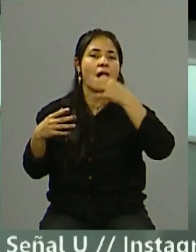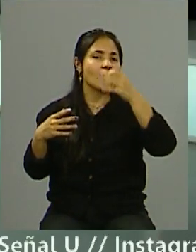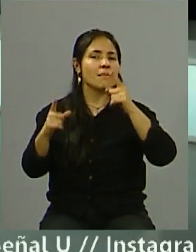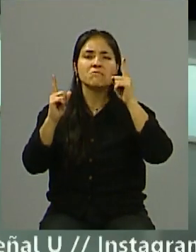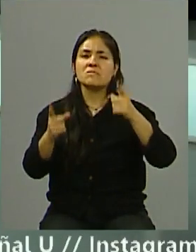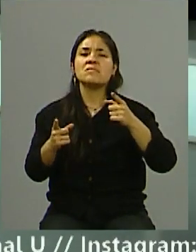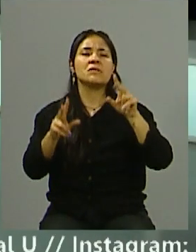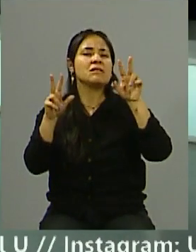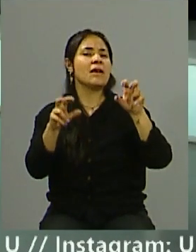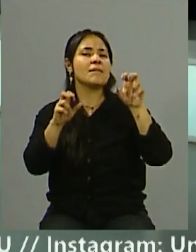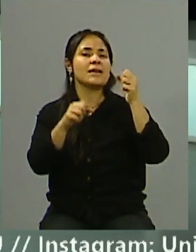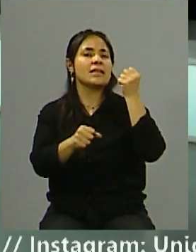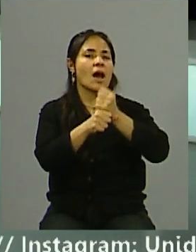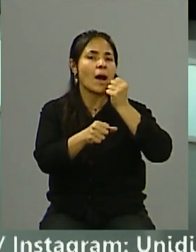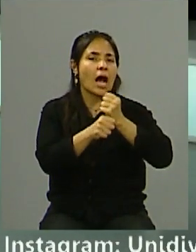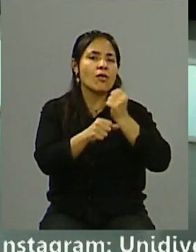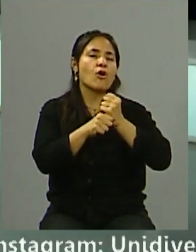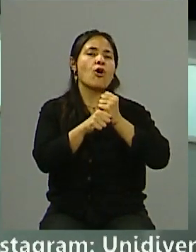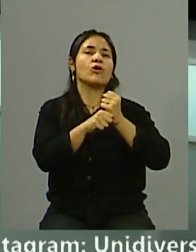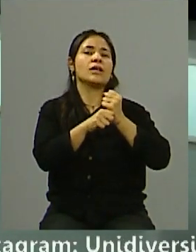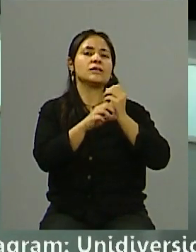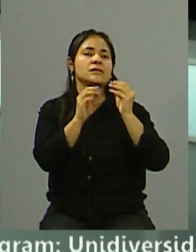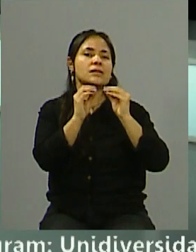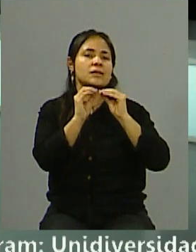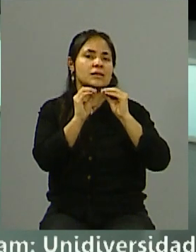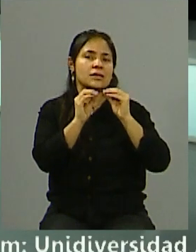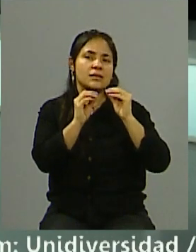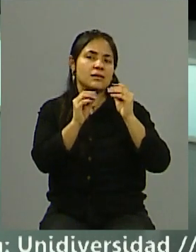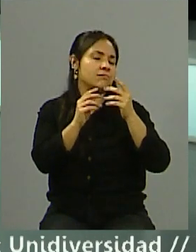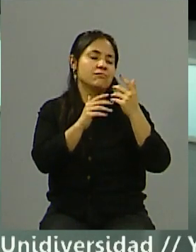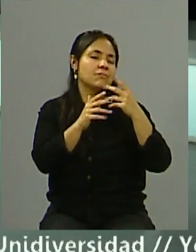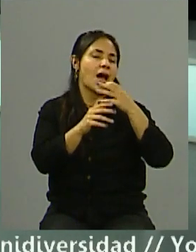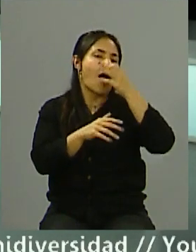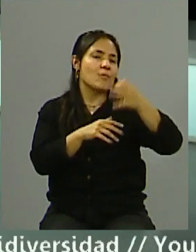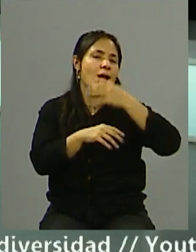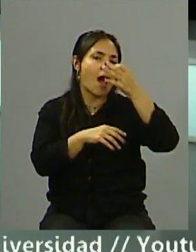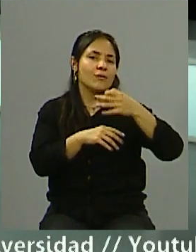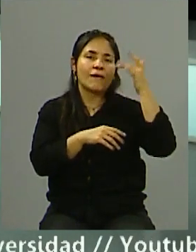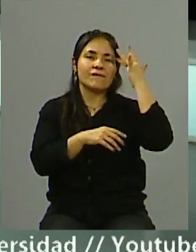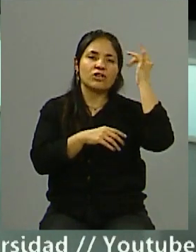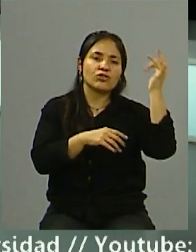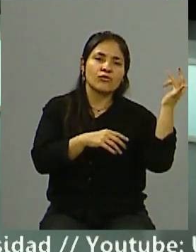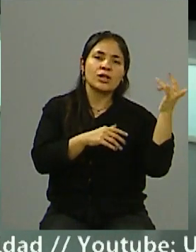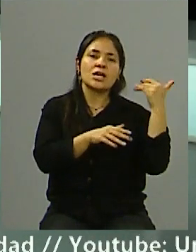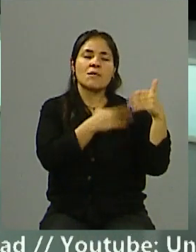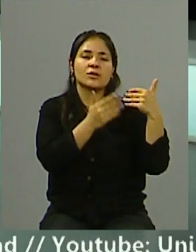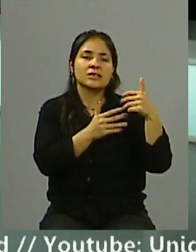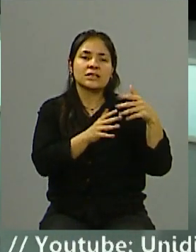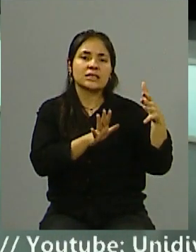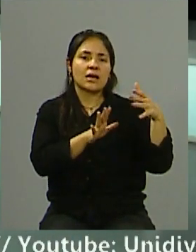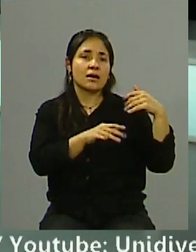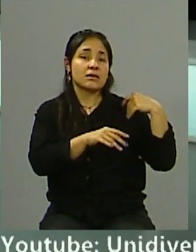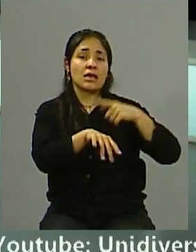los trabajadores, bueno, de los trabajadores, de estos discursos filoprogresistas que hoy han perdido. Y